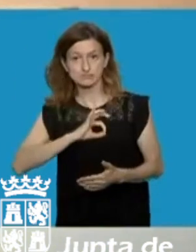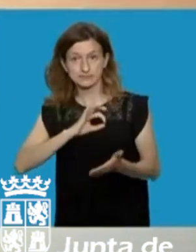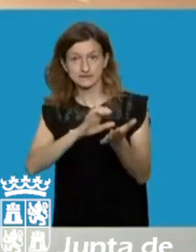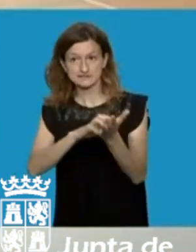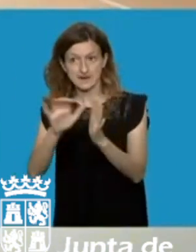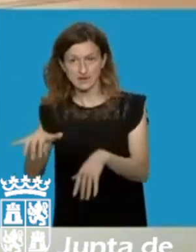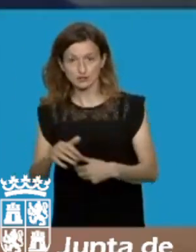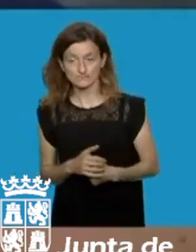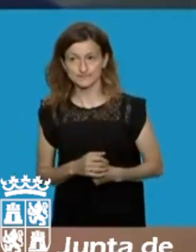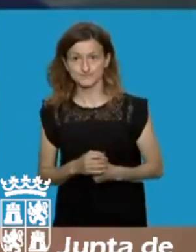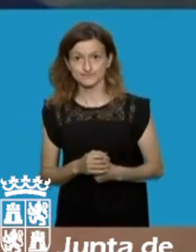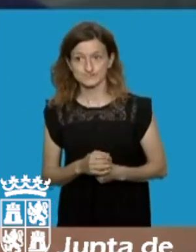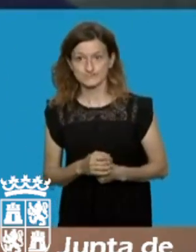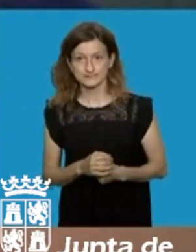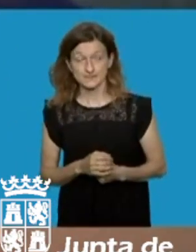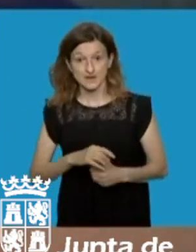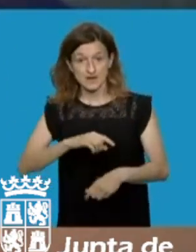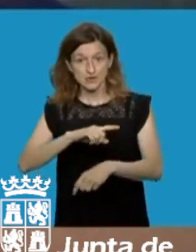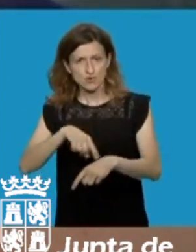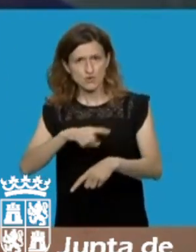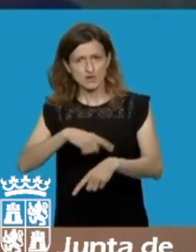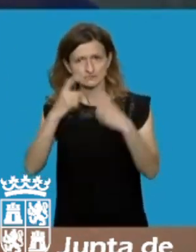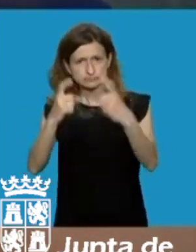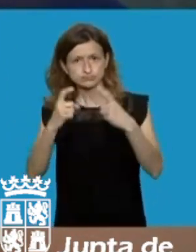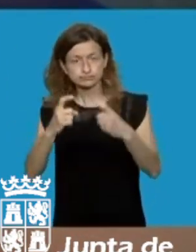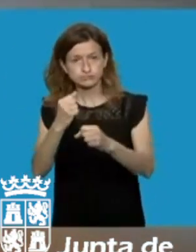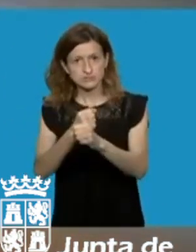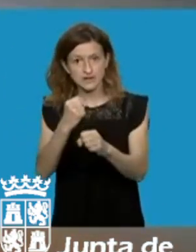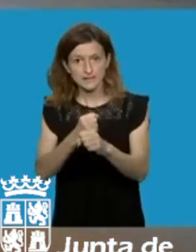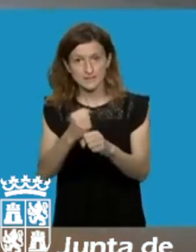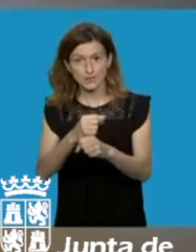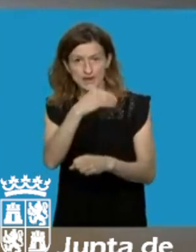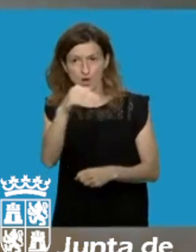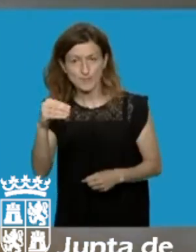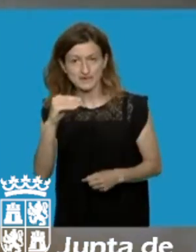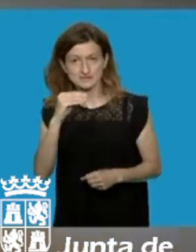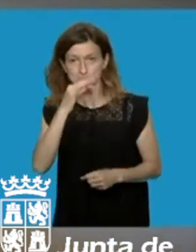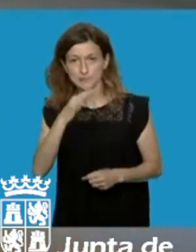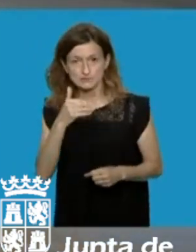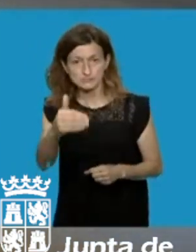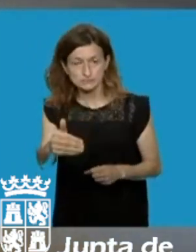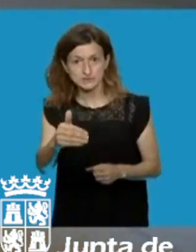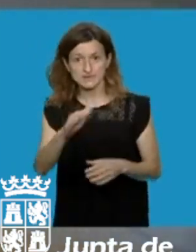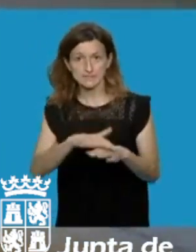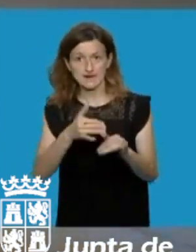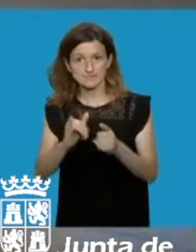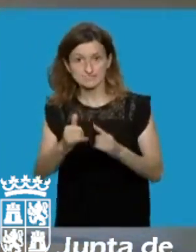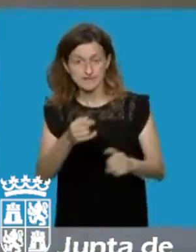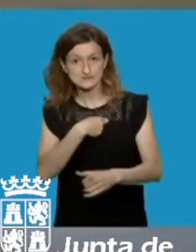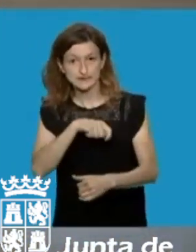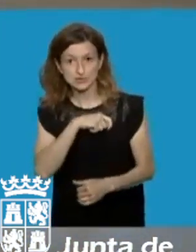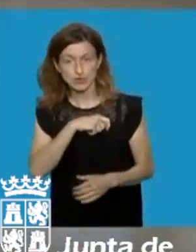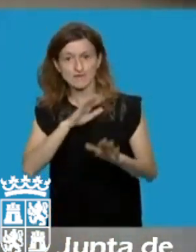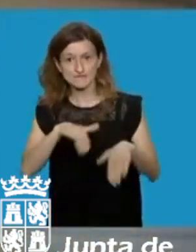León en esta disciplina. Horas de esfuerzo y dedicación para ser una de las jóvenes más prometedoras del patinaje español y que la